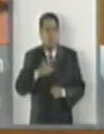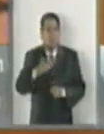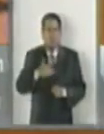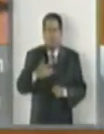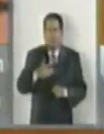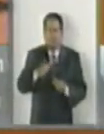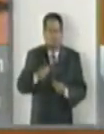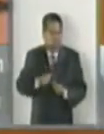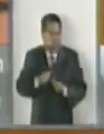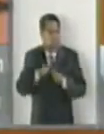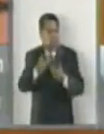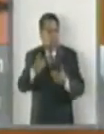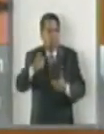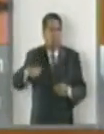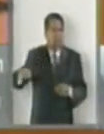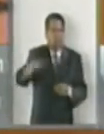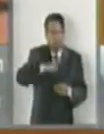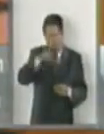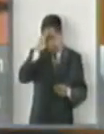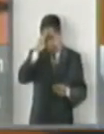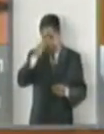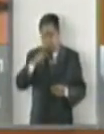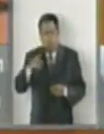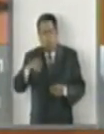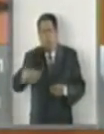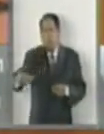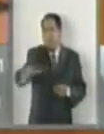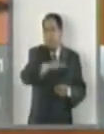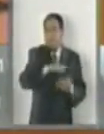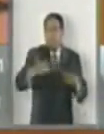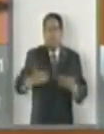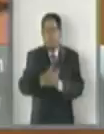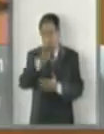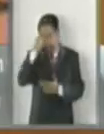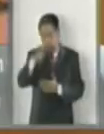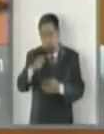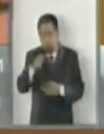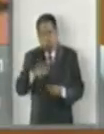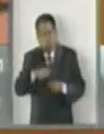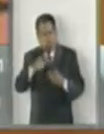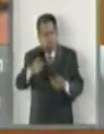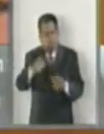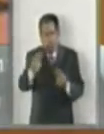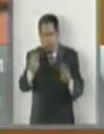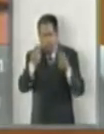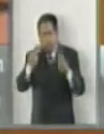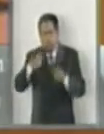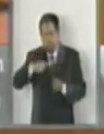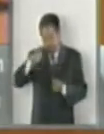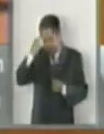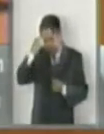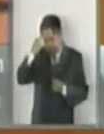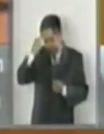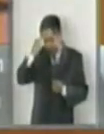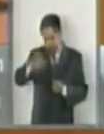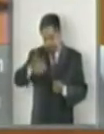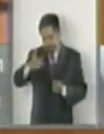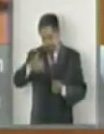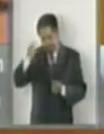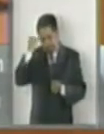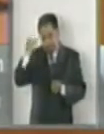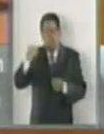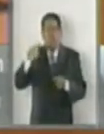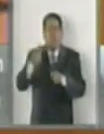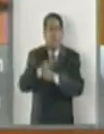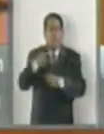compartir con ustedes, con el pueblo de México, algunas reflexiones en torno a lo que ha venido